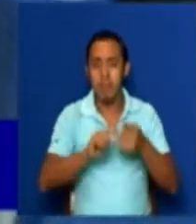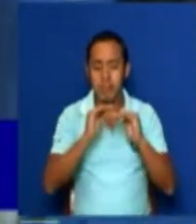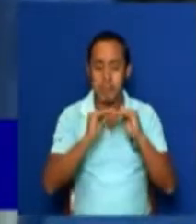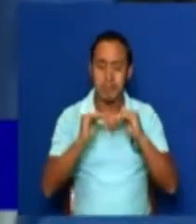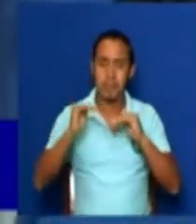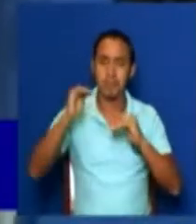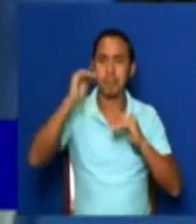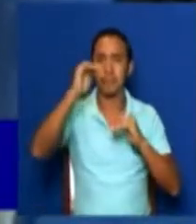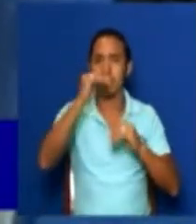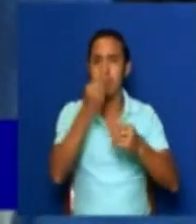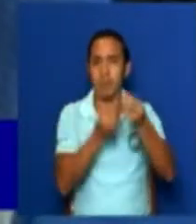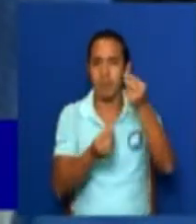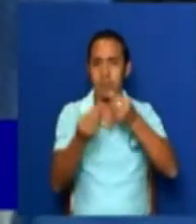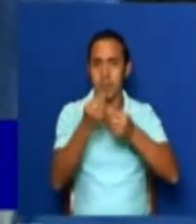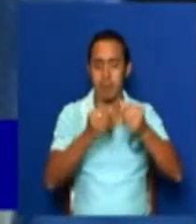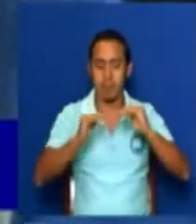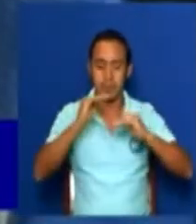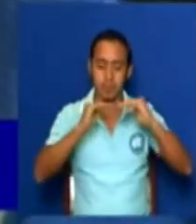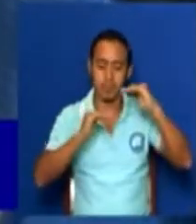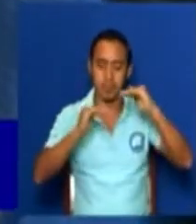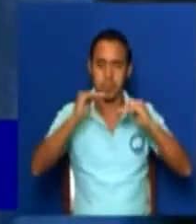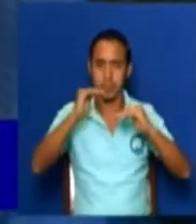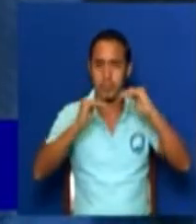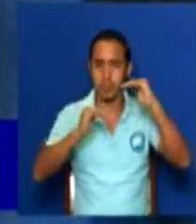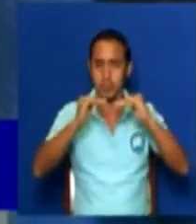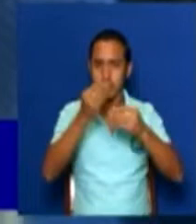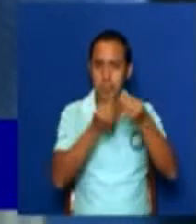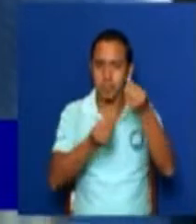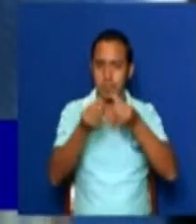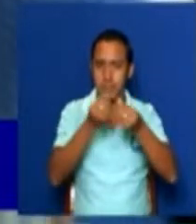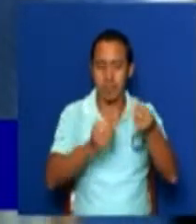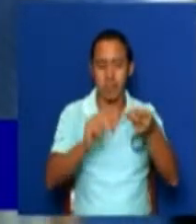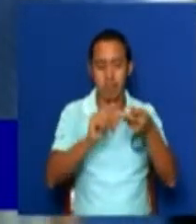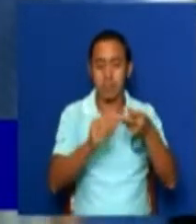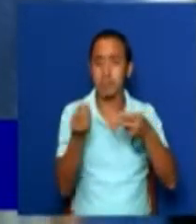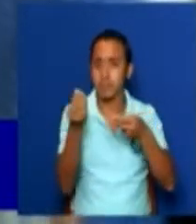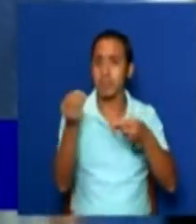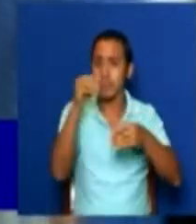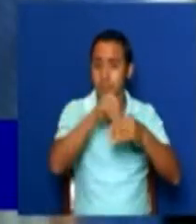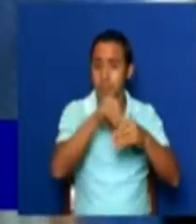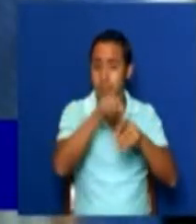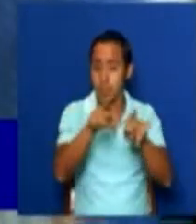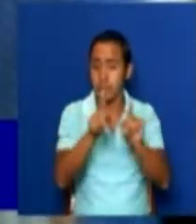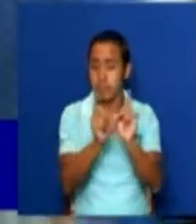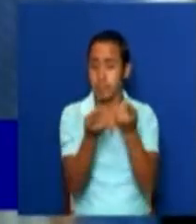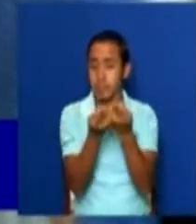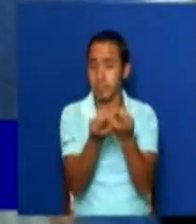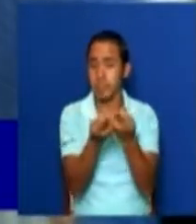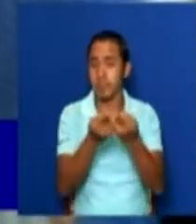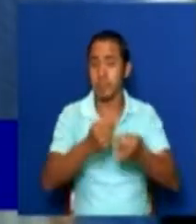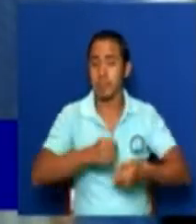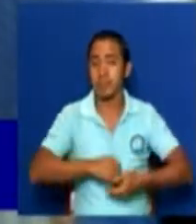crecimiento económico y estabilidad macroeconómica e inversión pública.